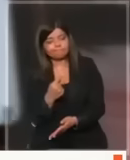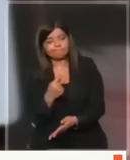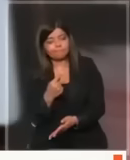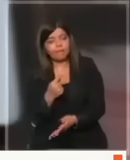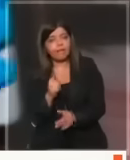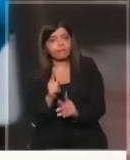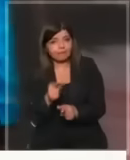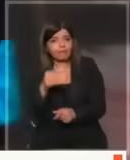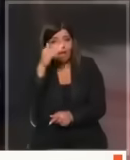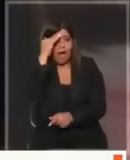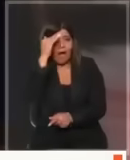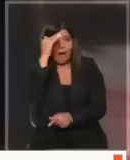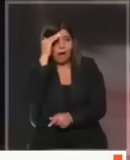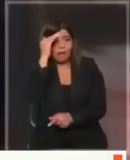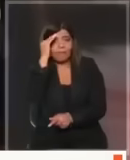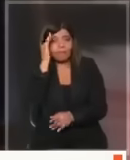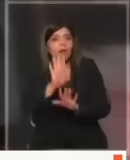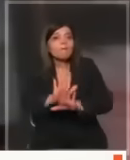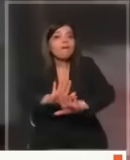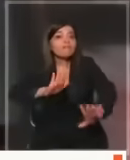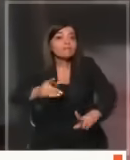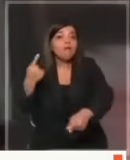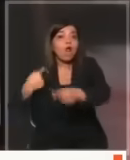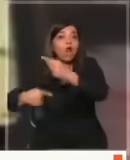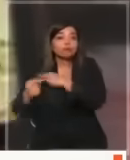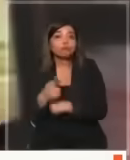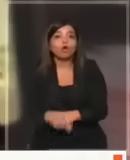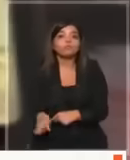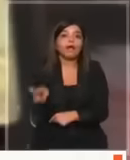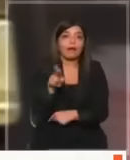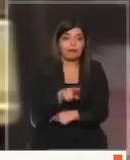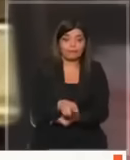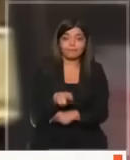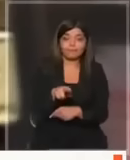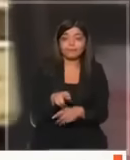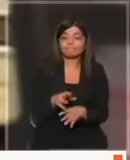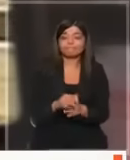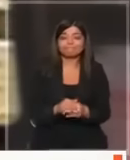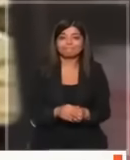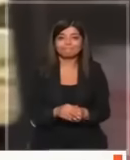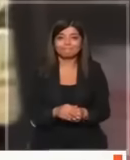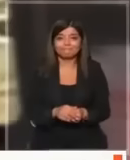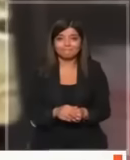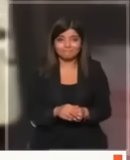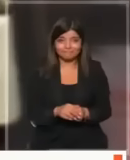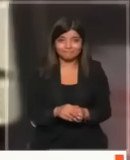aprendizaje para intentar evitar que historias como estas se vuelvan a repetir.